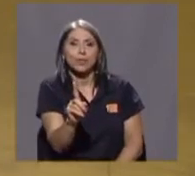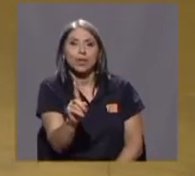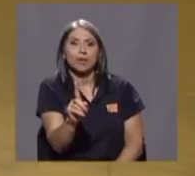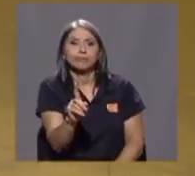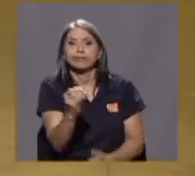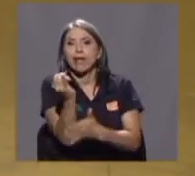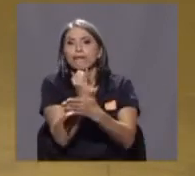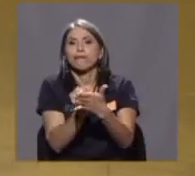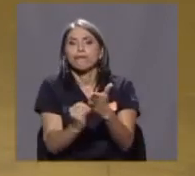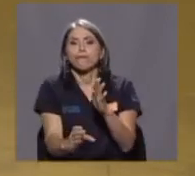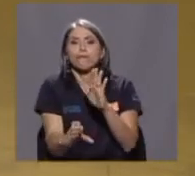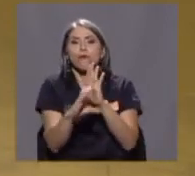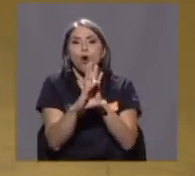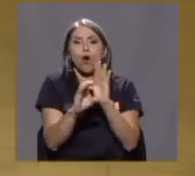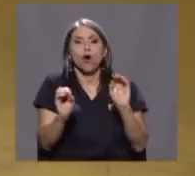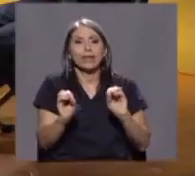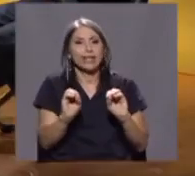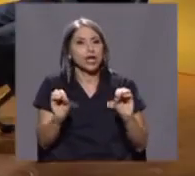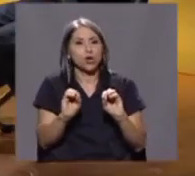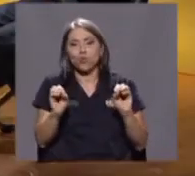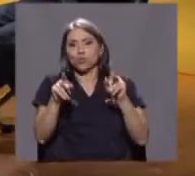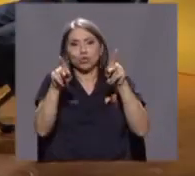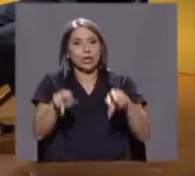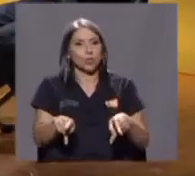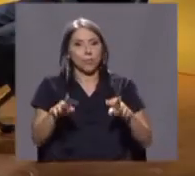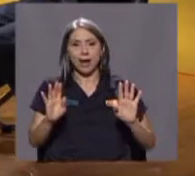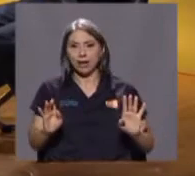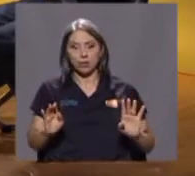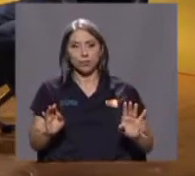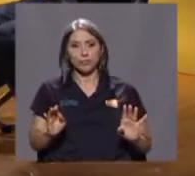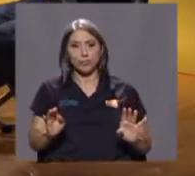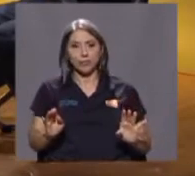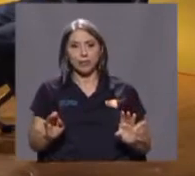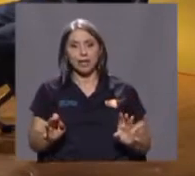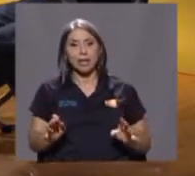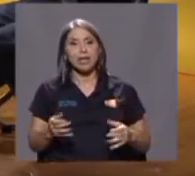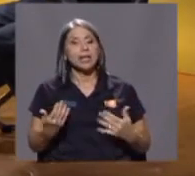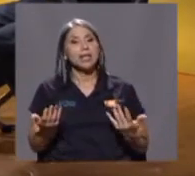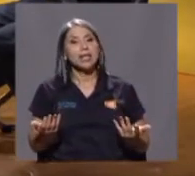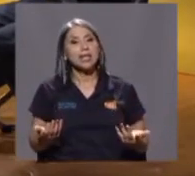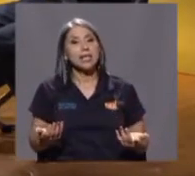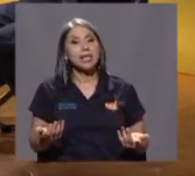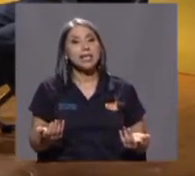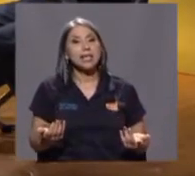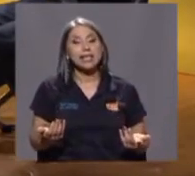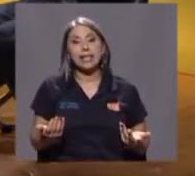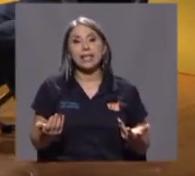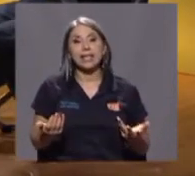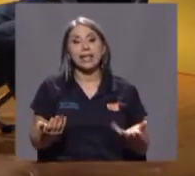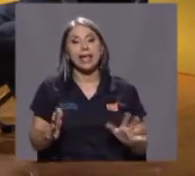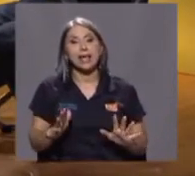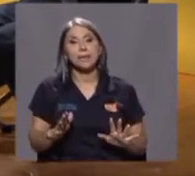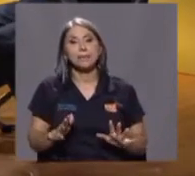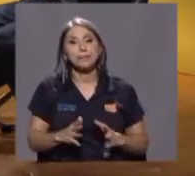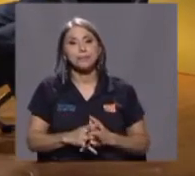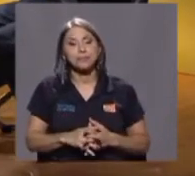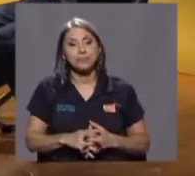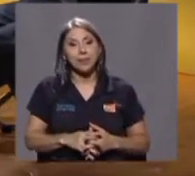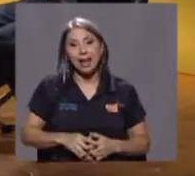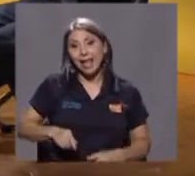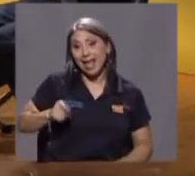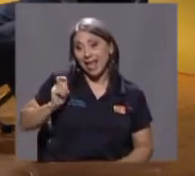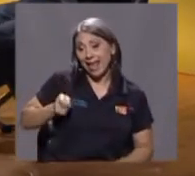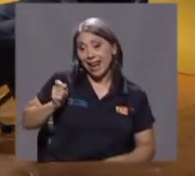imagen de ningún ser humano y que el abogado que